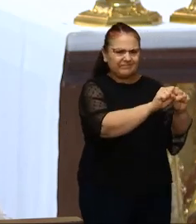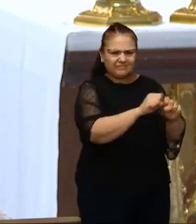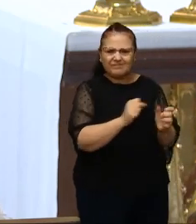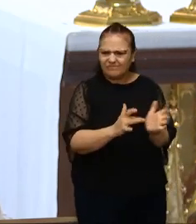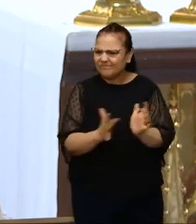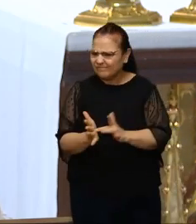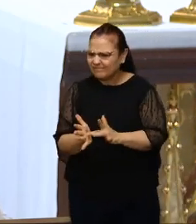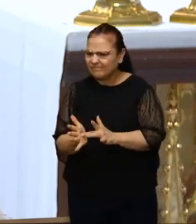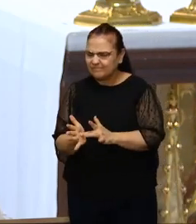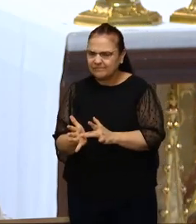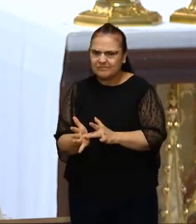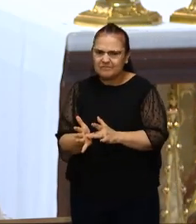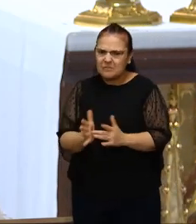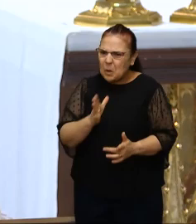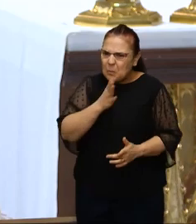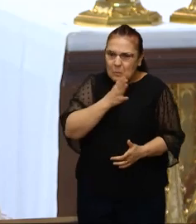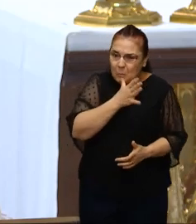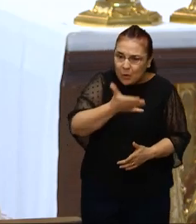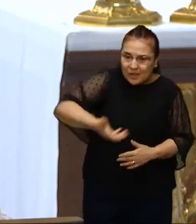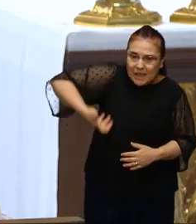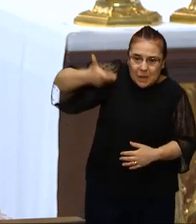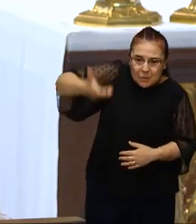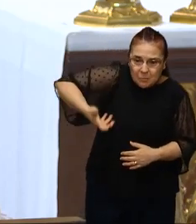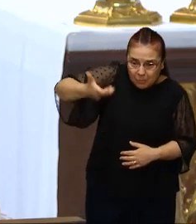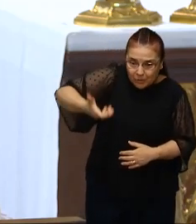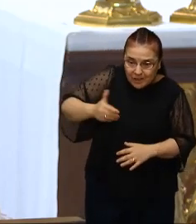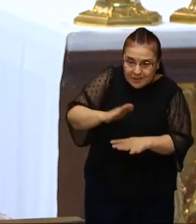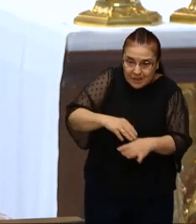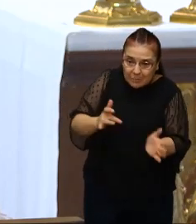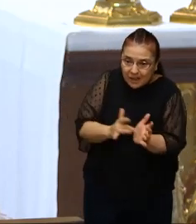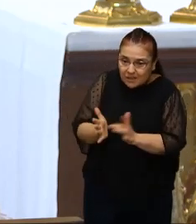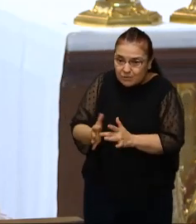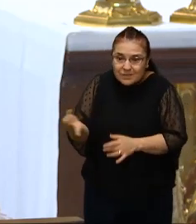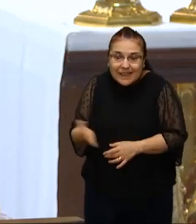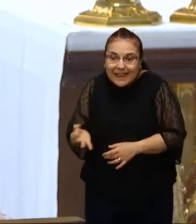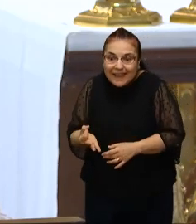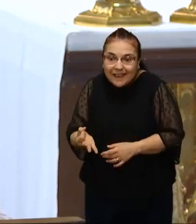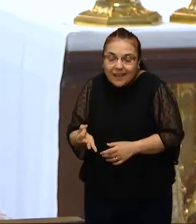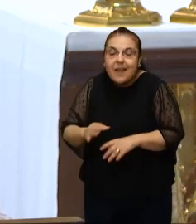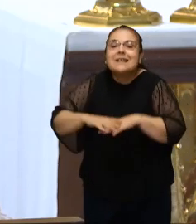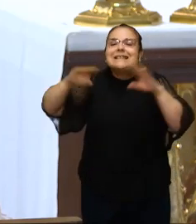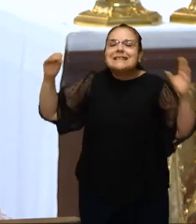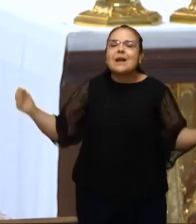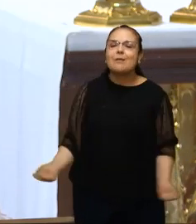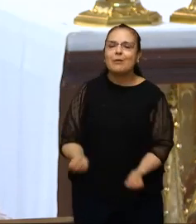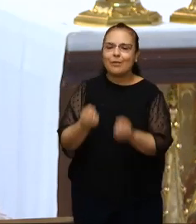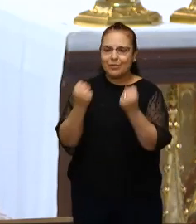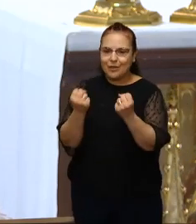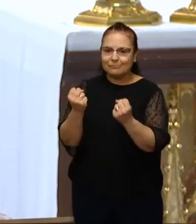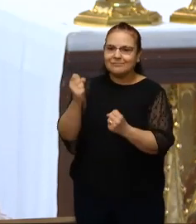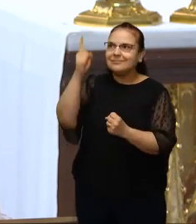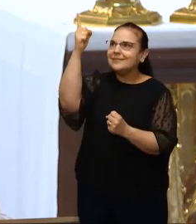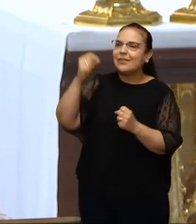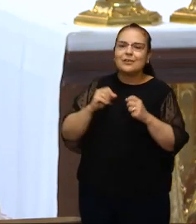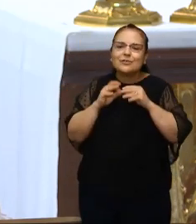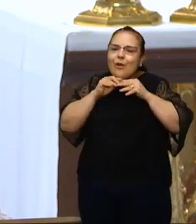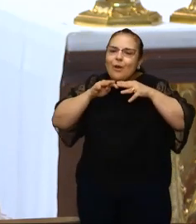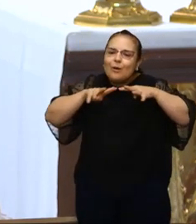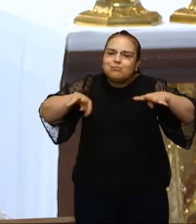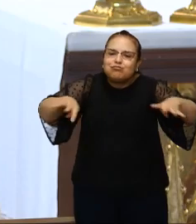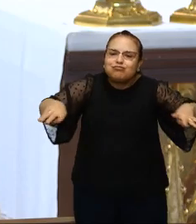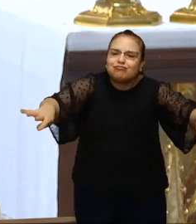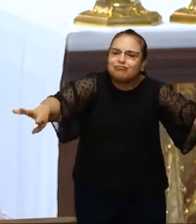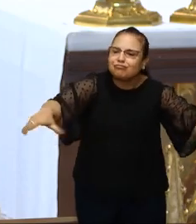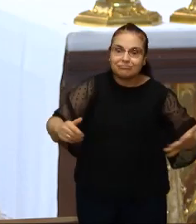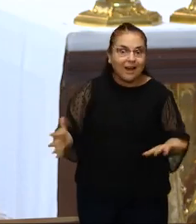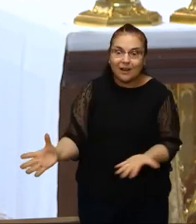por Jesús, porque lo más importante para él es que la salvación de Dios llegue a todas las